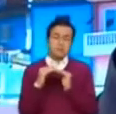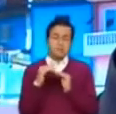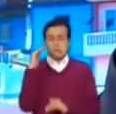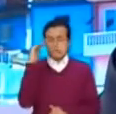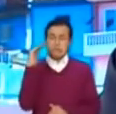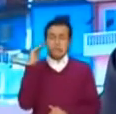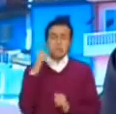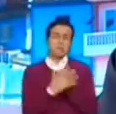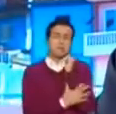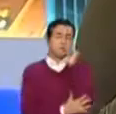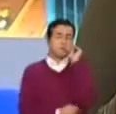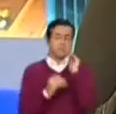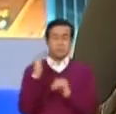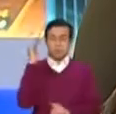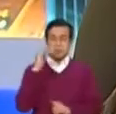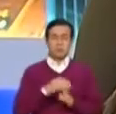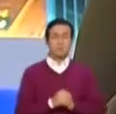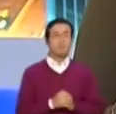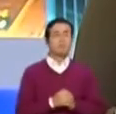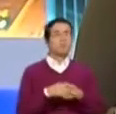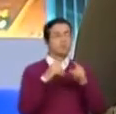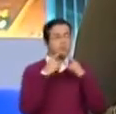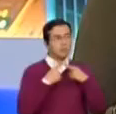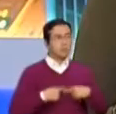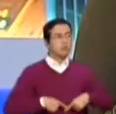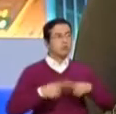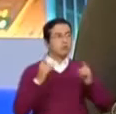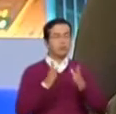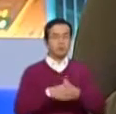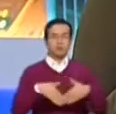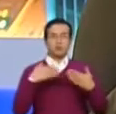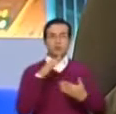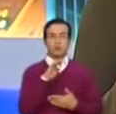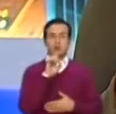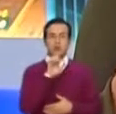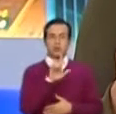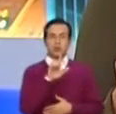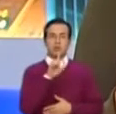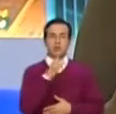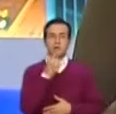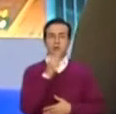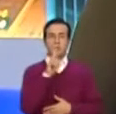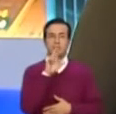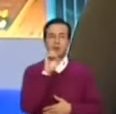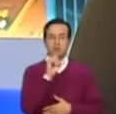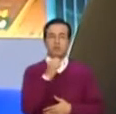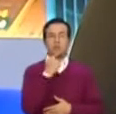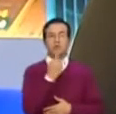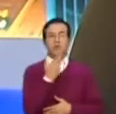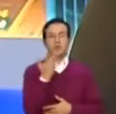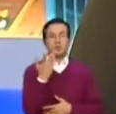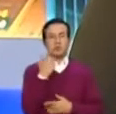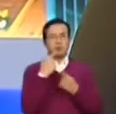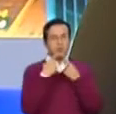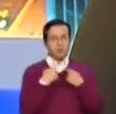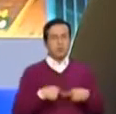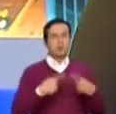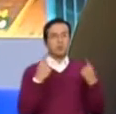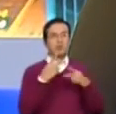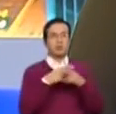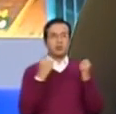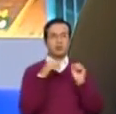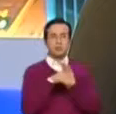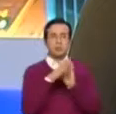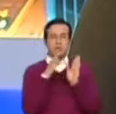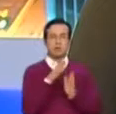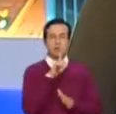desigualdad y de pobreza. Doctor, haciendo referencia a una publicación reciente de Diario El Telégrafo que a su vez pues tomaba declaraciones del ex